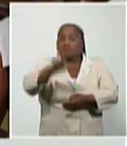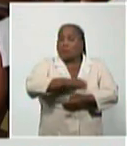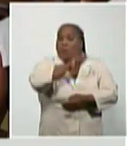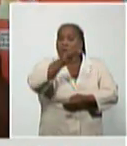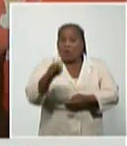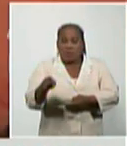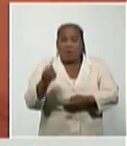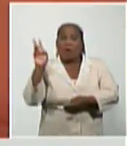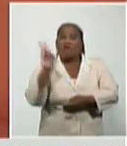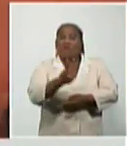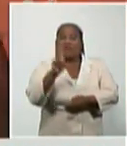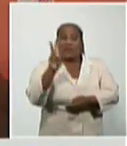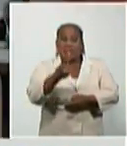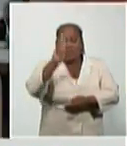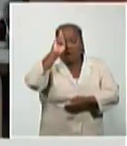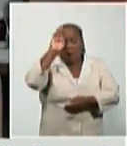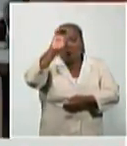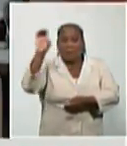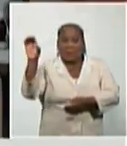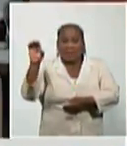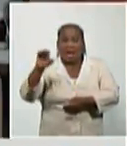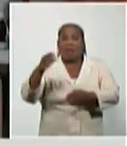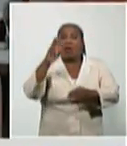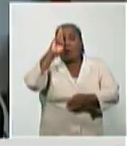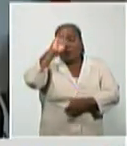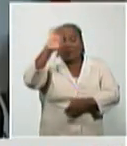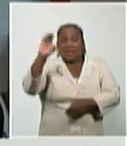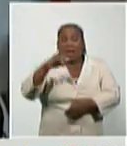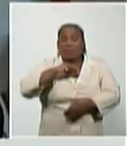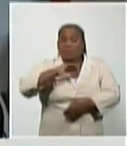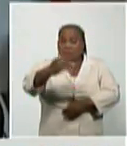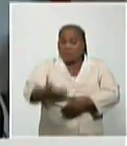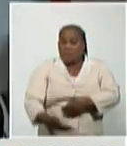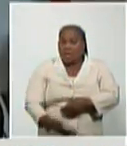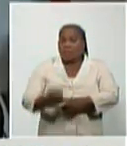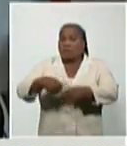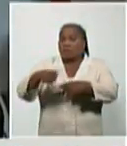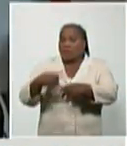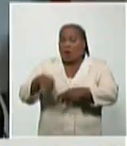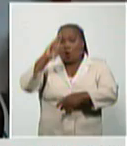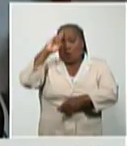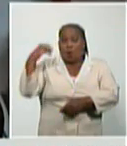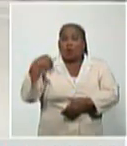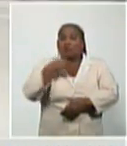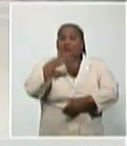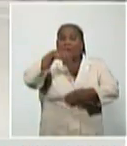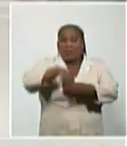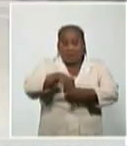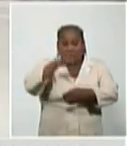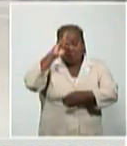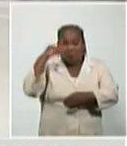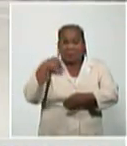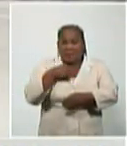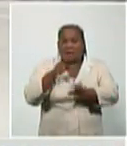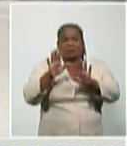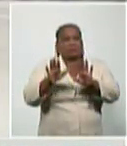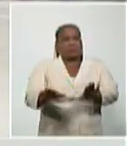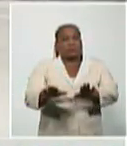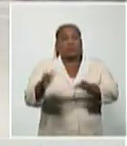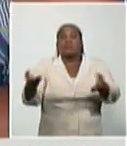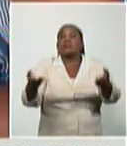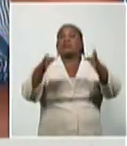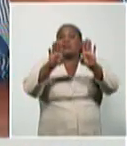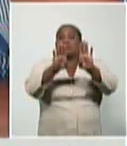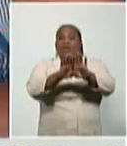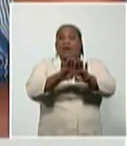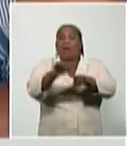hogar de ancianos y el materno. De igual modo, las consultas externas cesarán dentro del hospital, como también quedan cerrados bares y